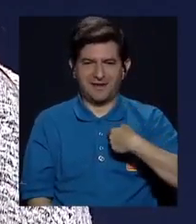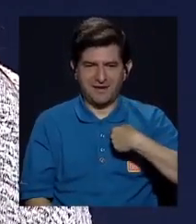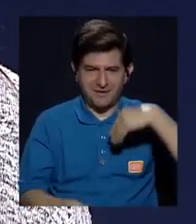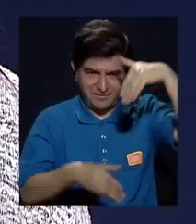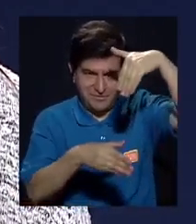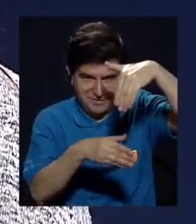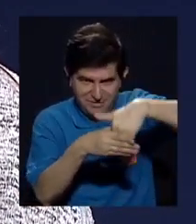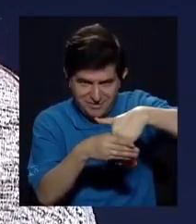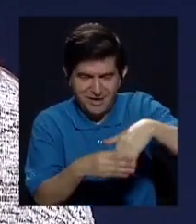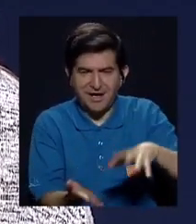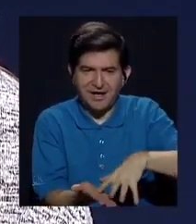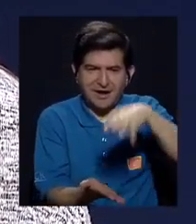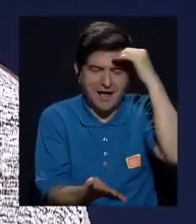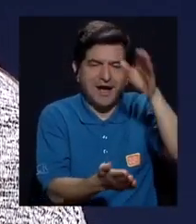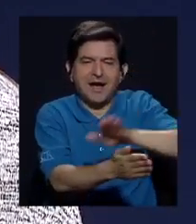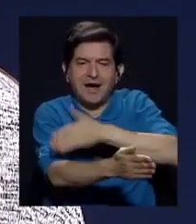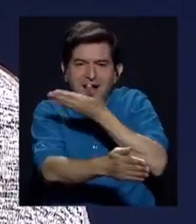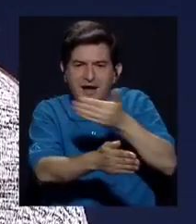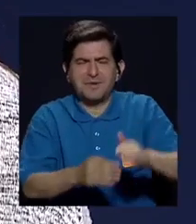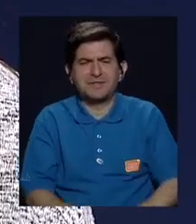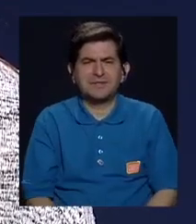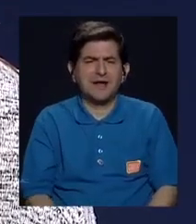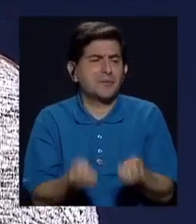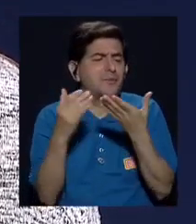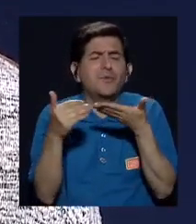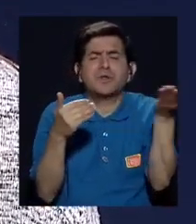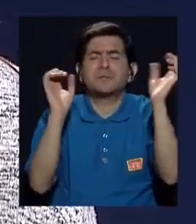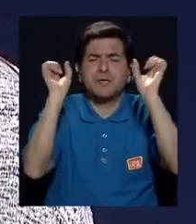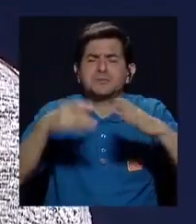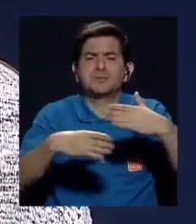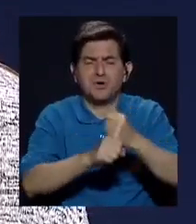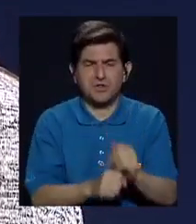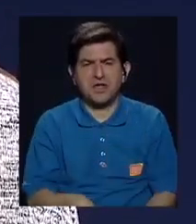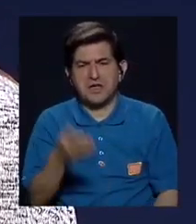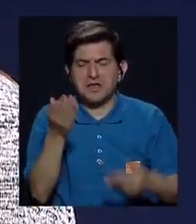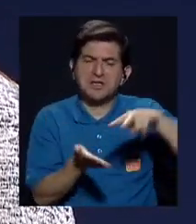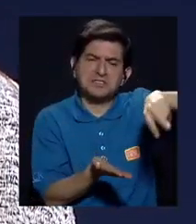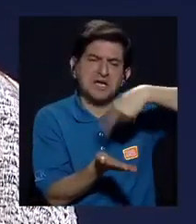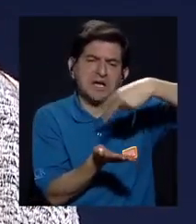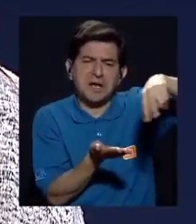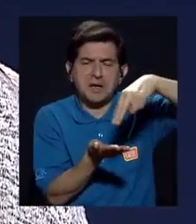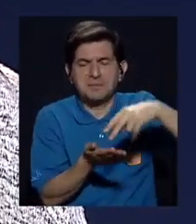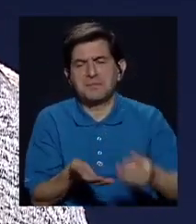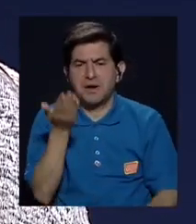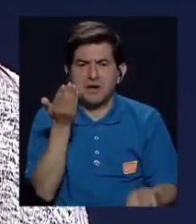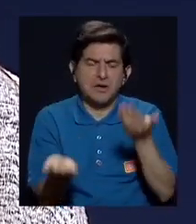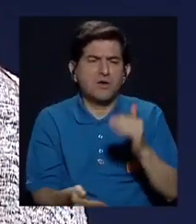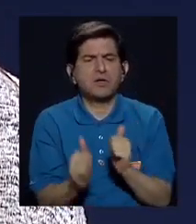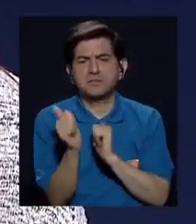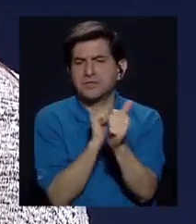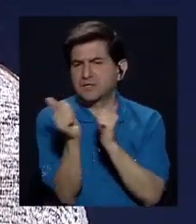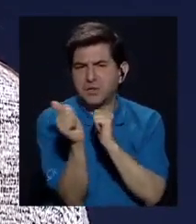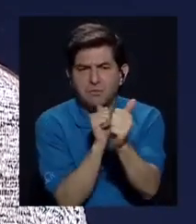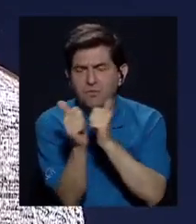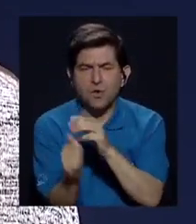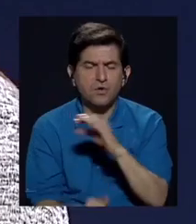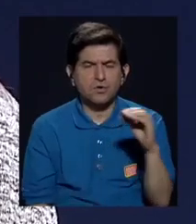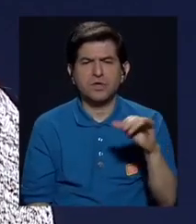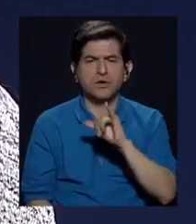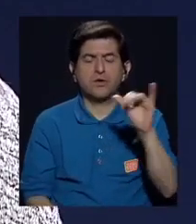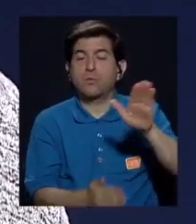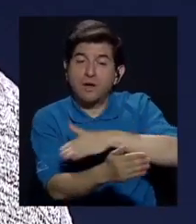a aprender música. Habían demasiadas cosas que podía hacer. Podía meterme en baile, podía meterme a algún deporte, podía meterme en la